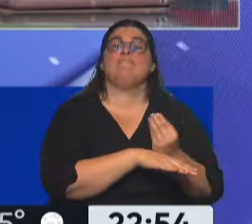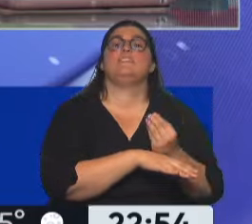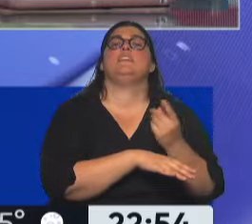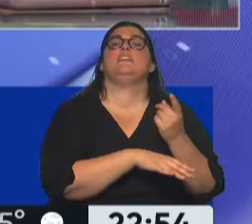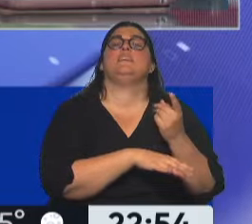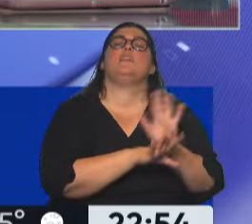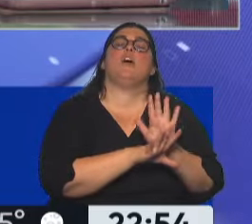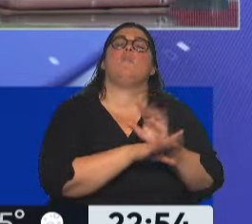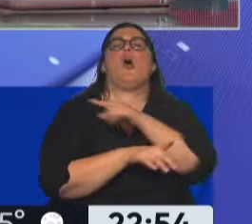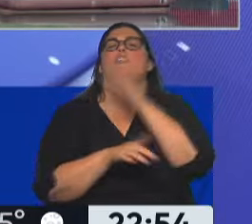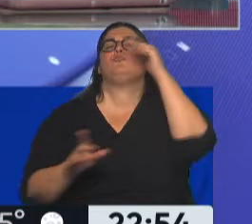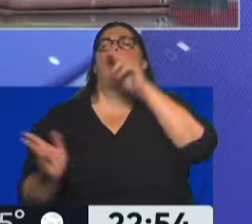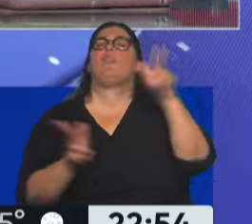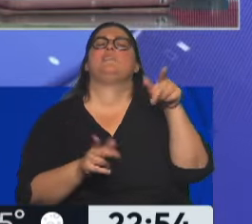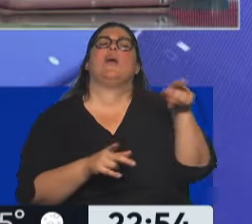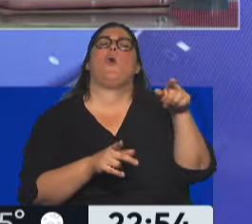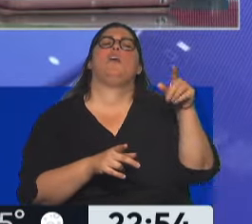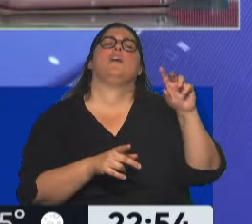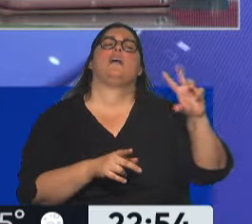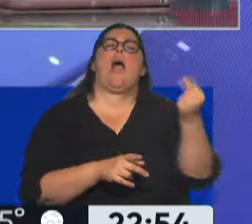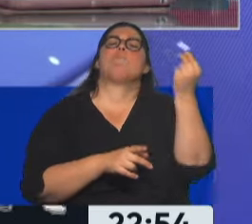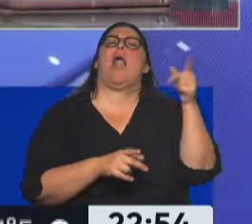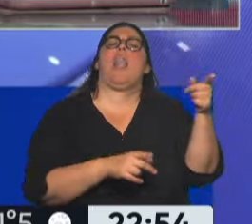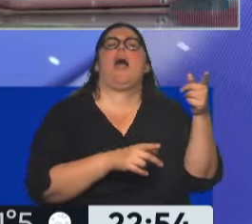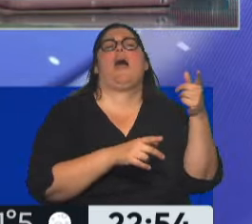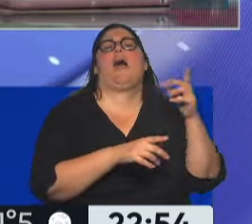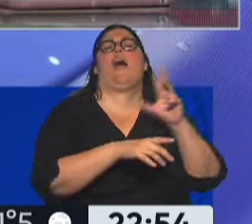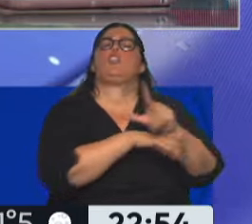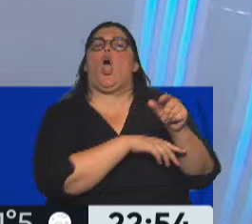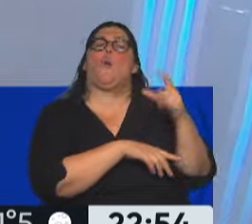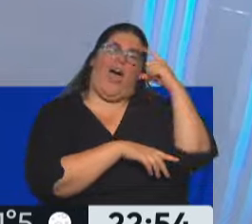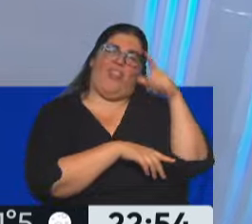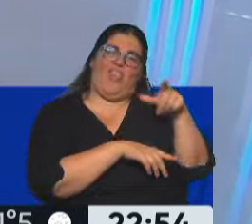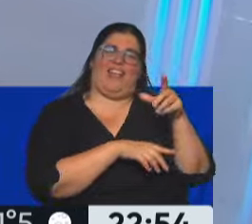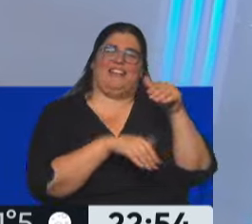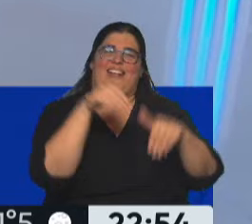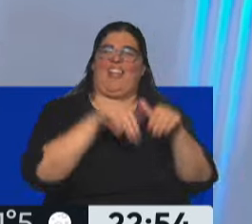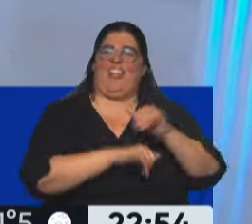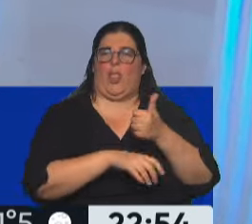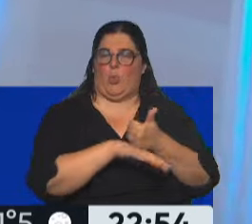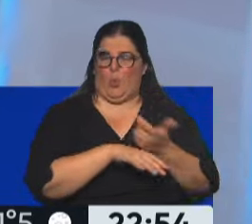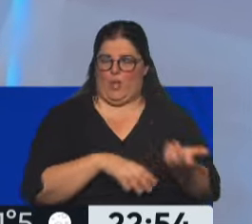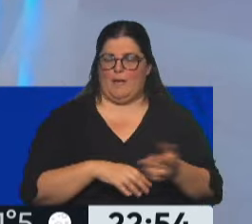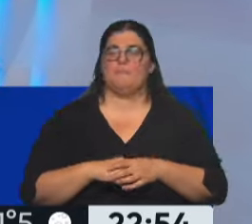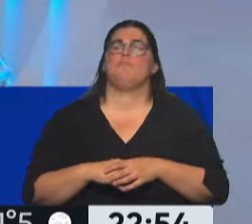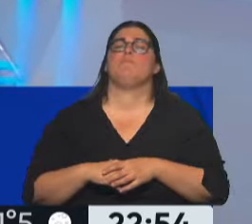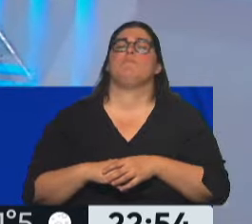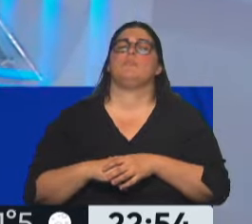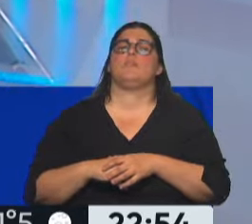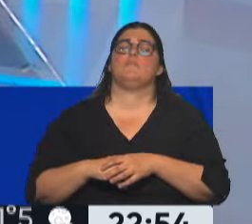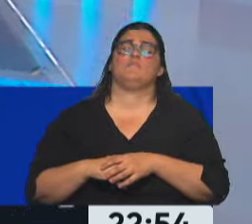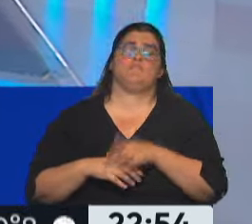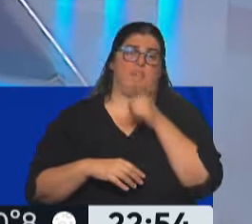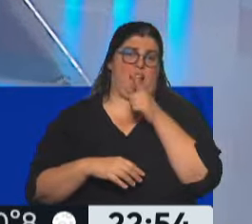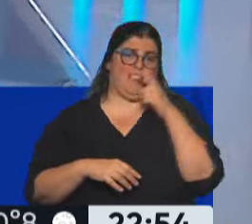directamente como que le roba la elección le roba la candidatura eso es un poco lao gusto dijo Por eso